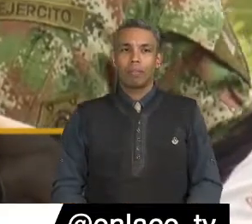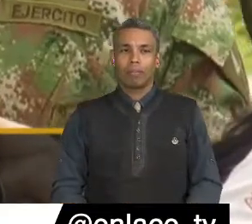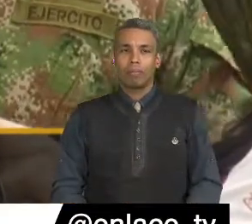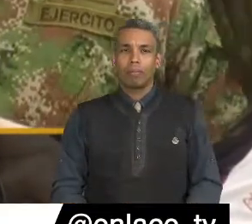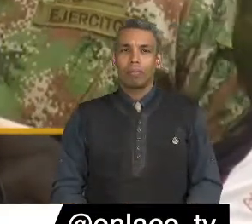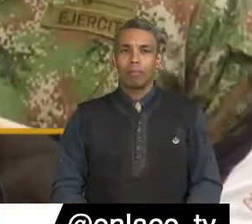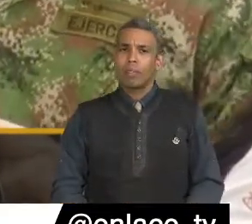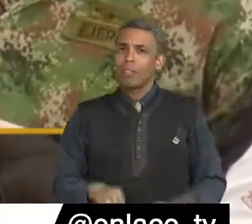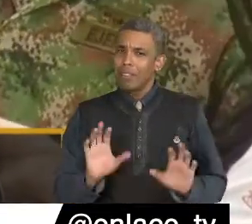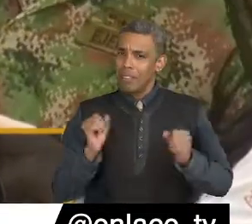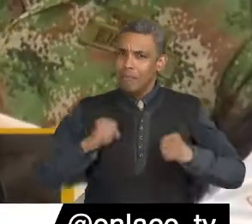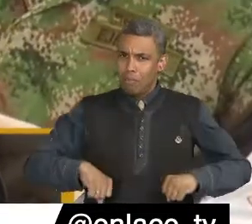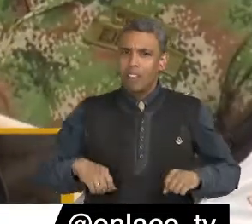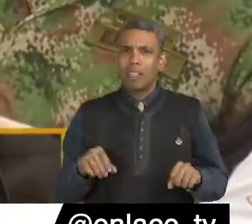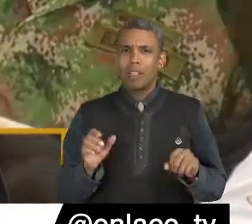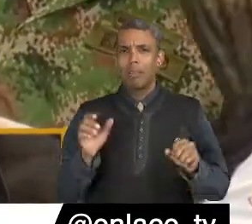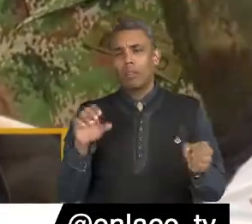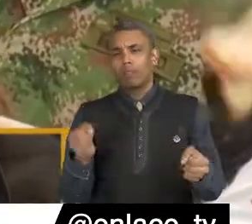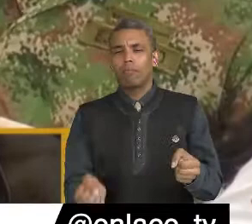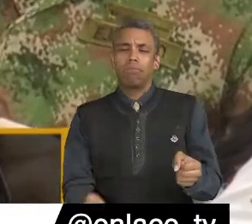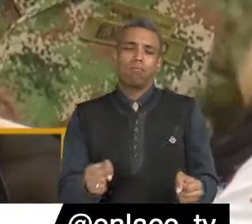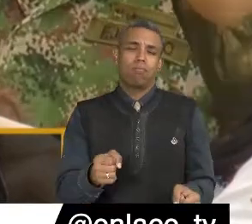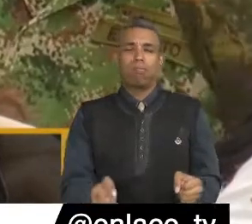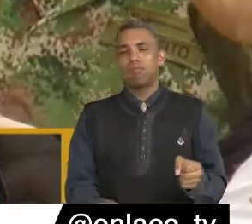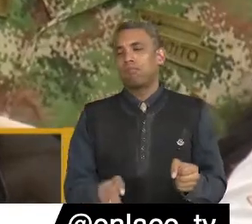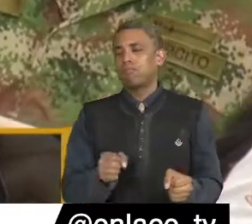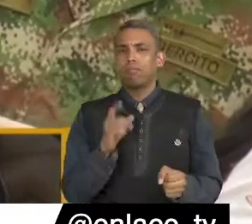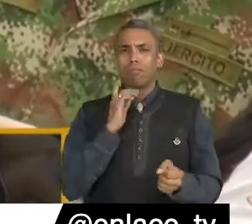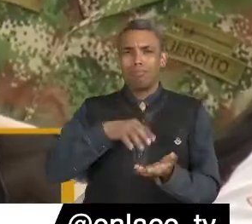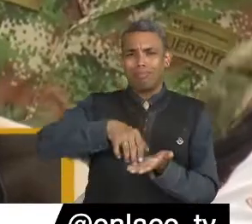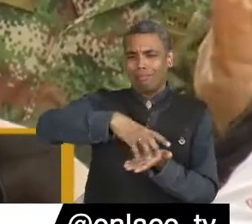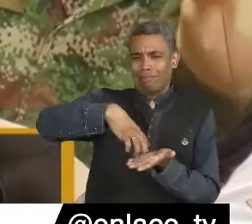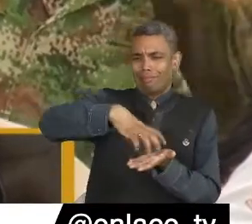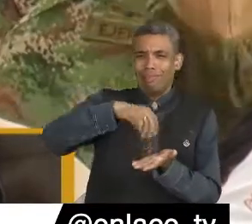desplazar con tranquilidad por las vías de Santander.